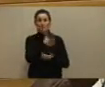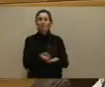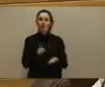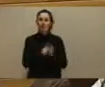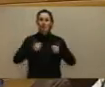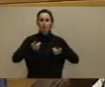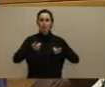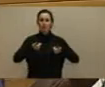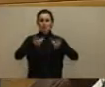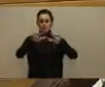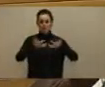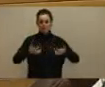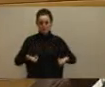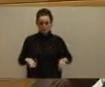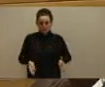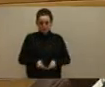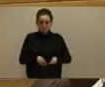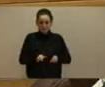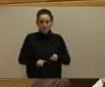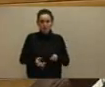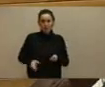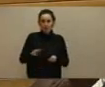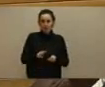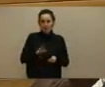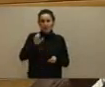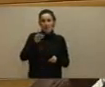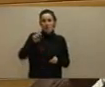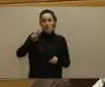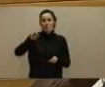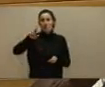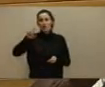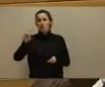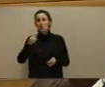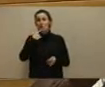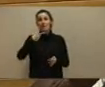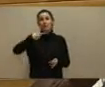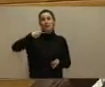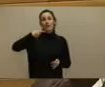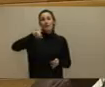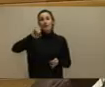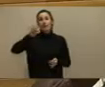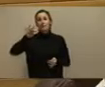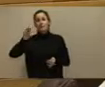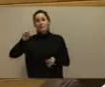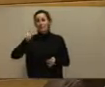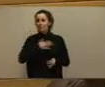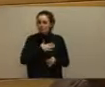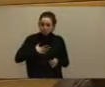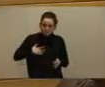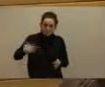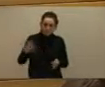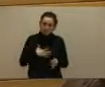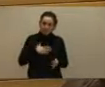las conclusiones del informe de julio de Eduardo González es que el Hitpan no actuó por iniciativa propia y que hubo conocimiento por parte del Principado de Asturias